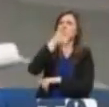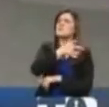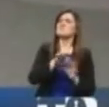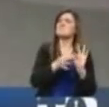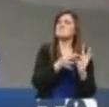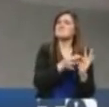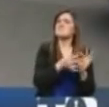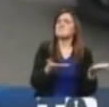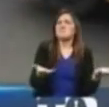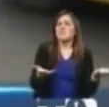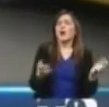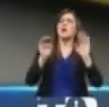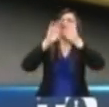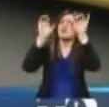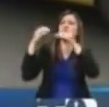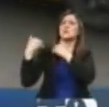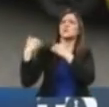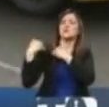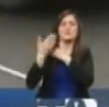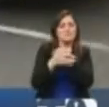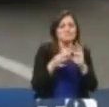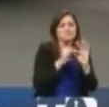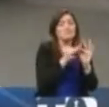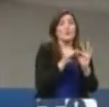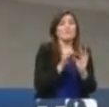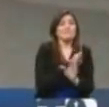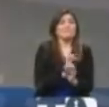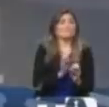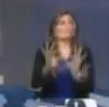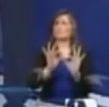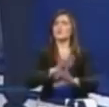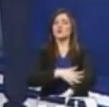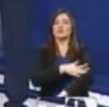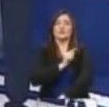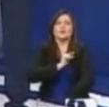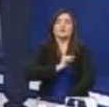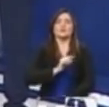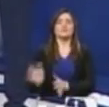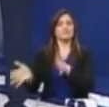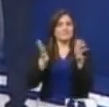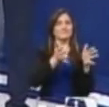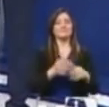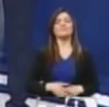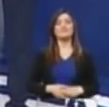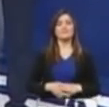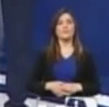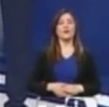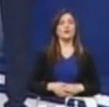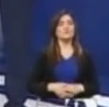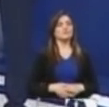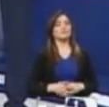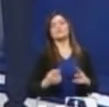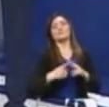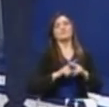la constructora a cargo de la plataforma gubernamental todavía no arregla la calle. Vamos ahora con el desarrollo de la información. Así es,